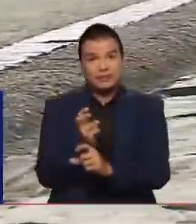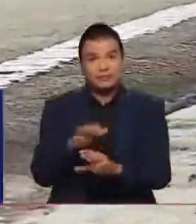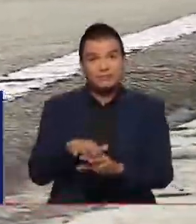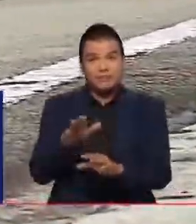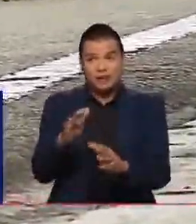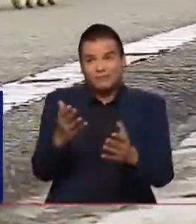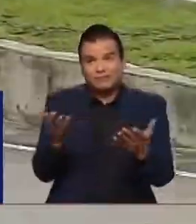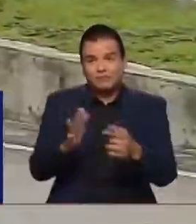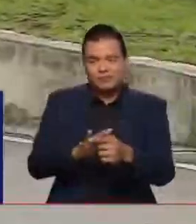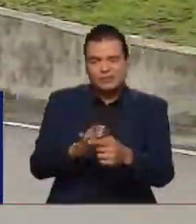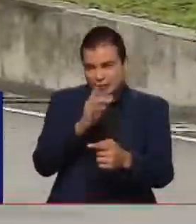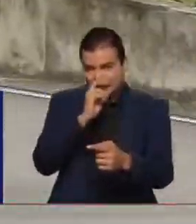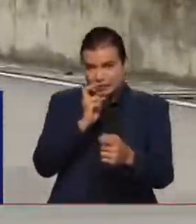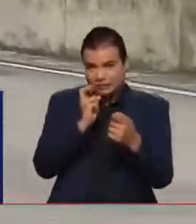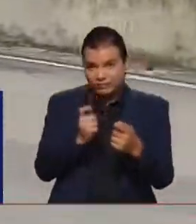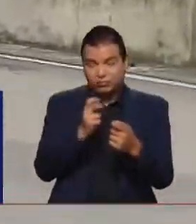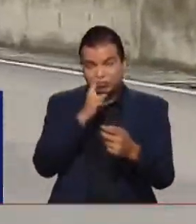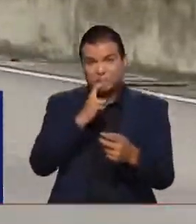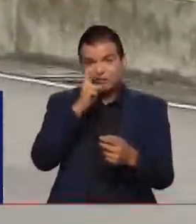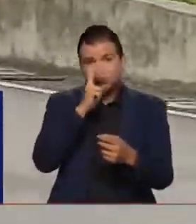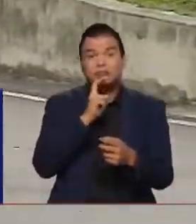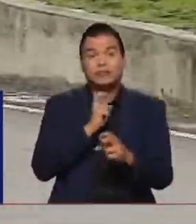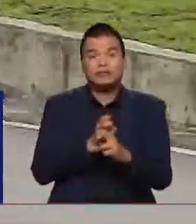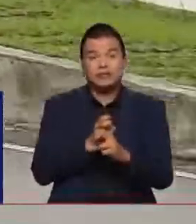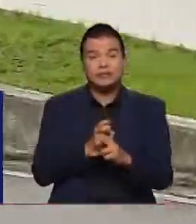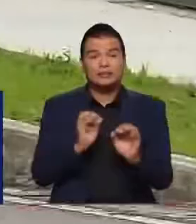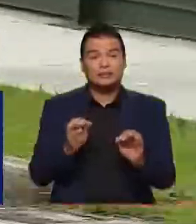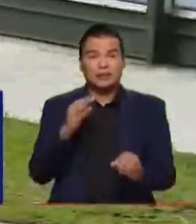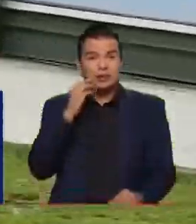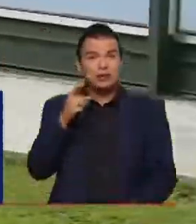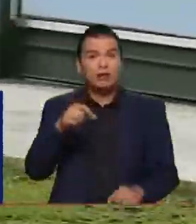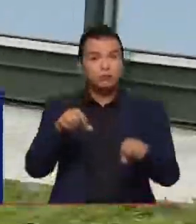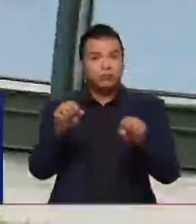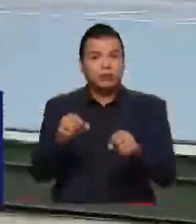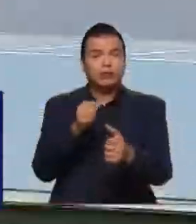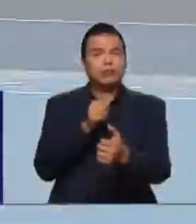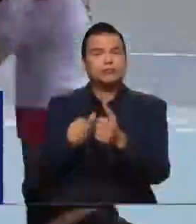todo deporte. Giselle es una de las deportistas más opcionadas para